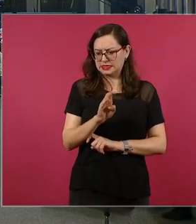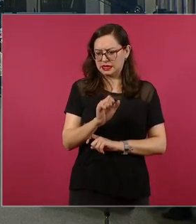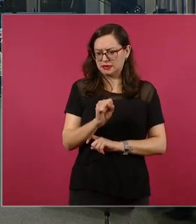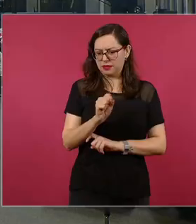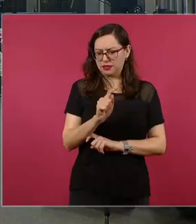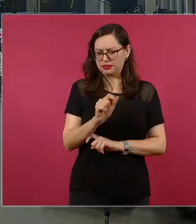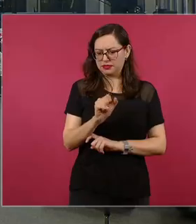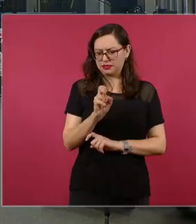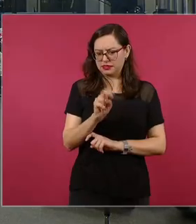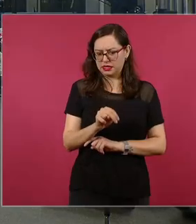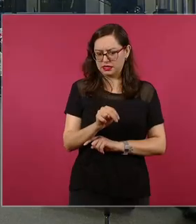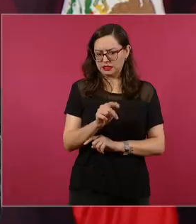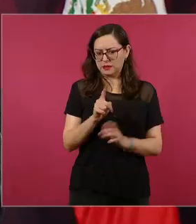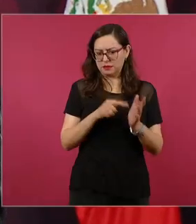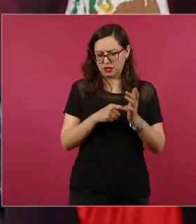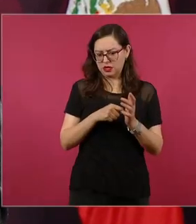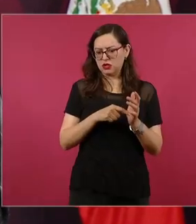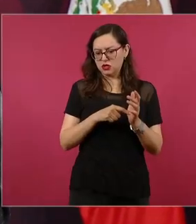desde